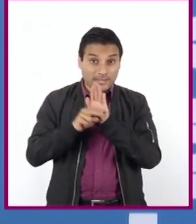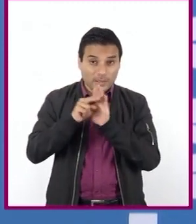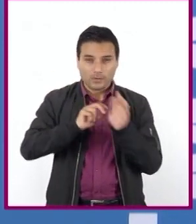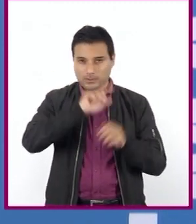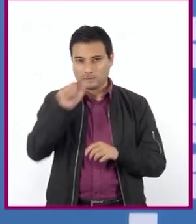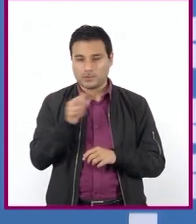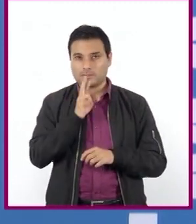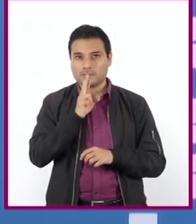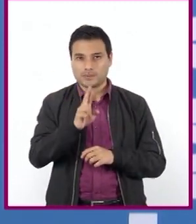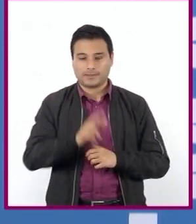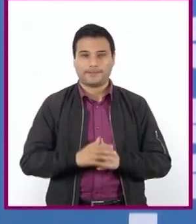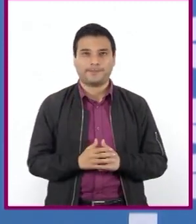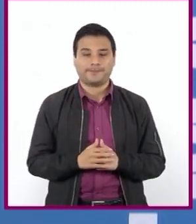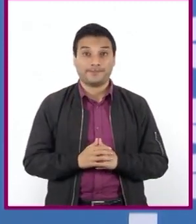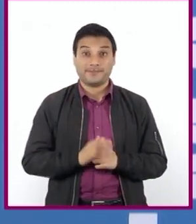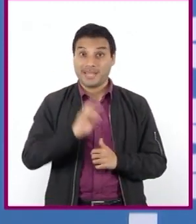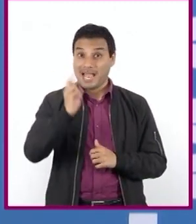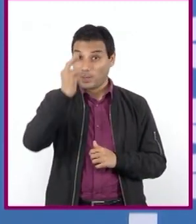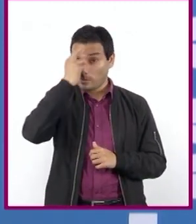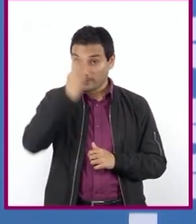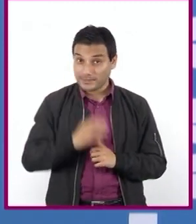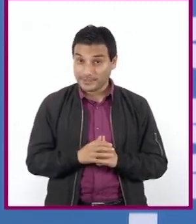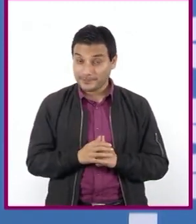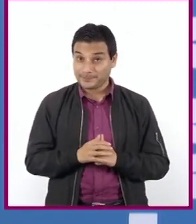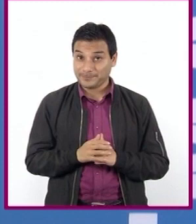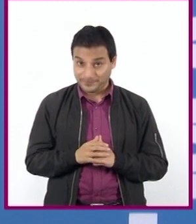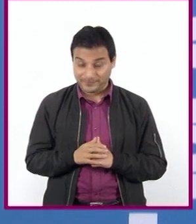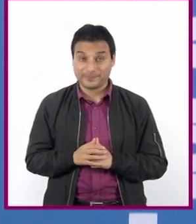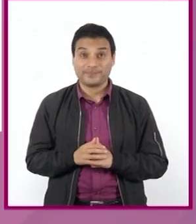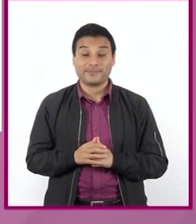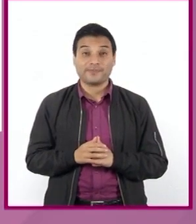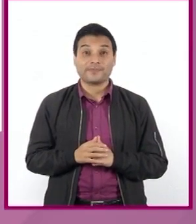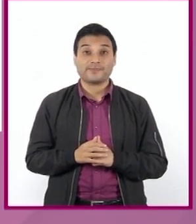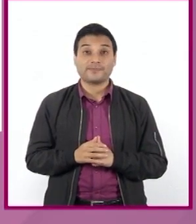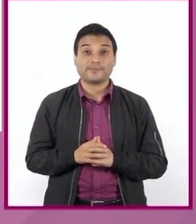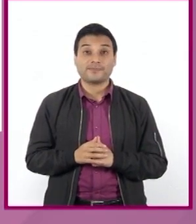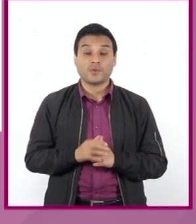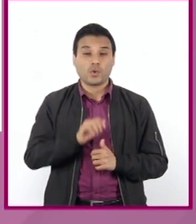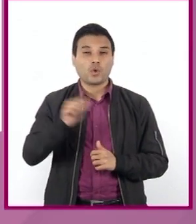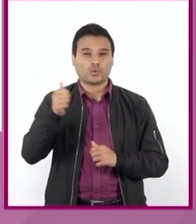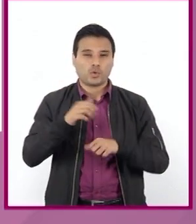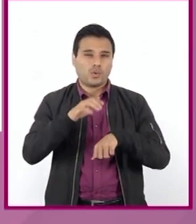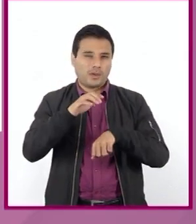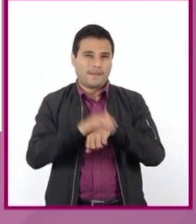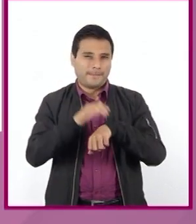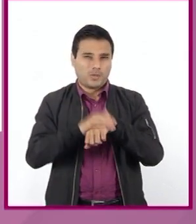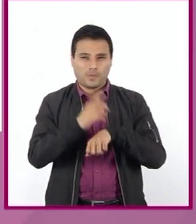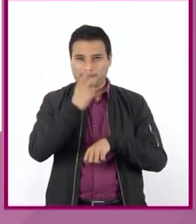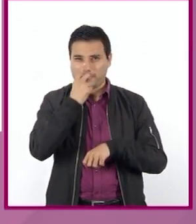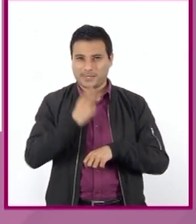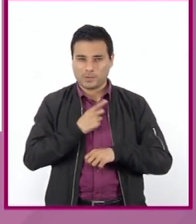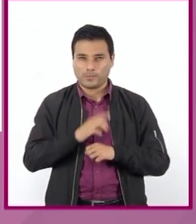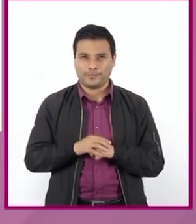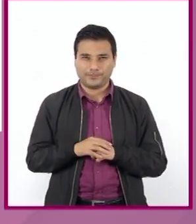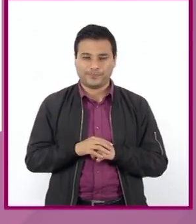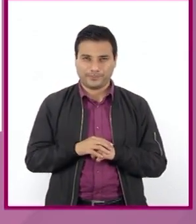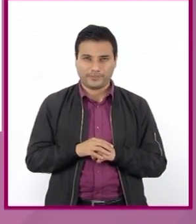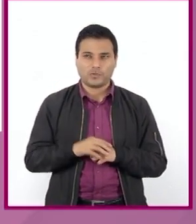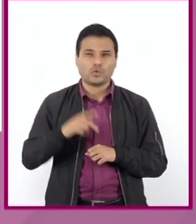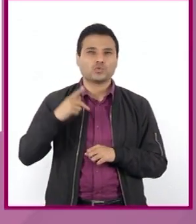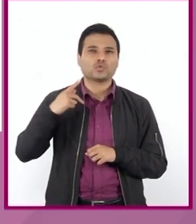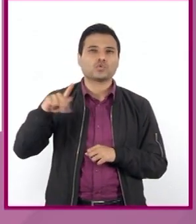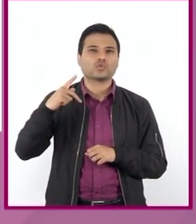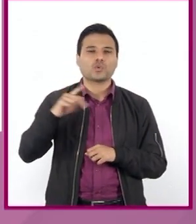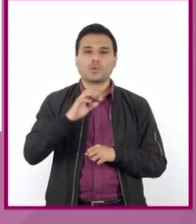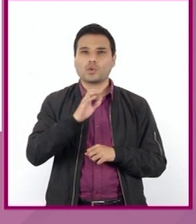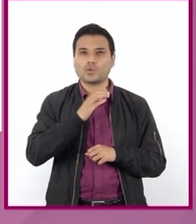resolvamos. Recordemos nuestra situación. Otro amigo nos comentaba que preparaban una jarra